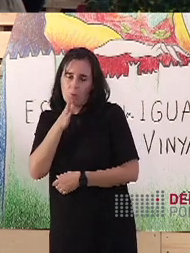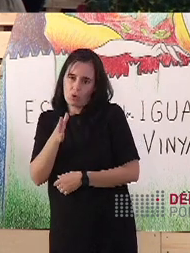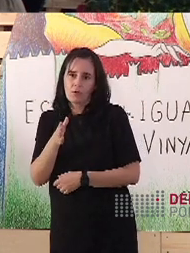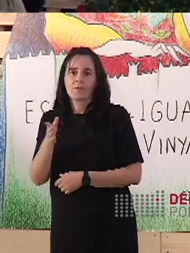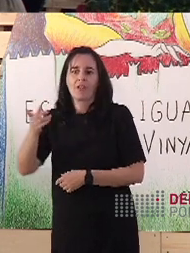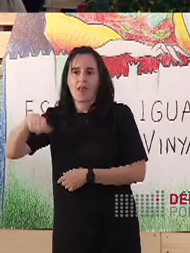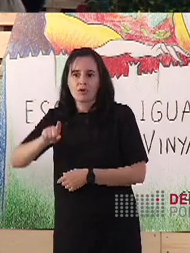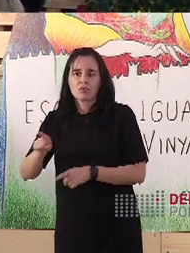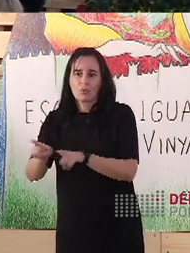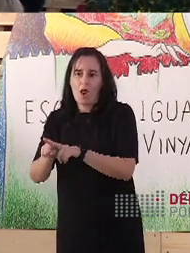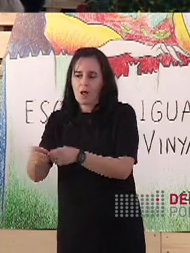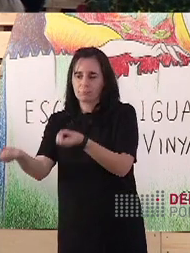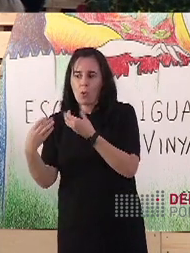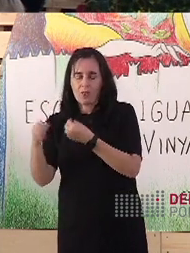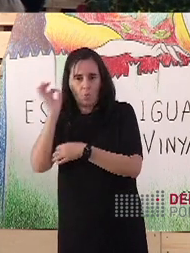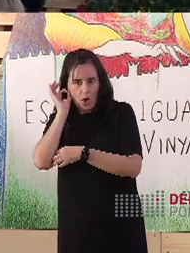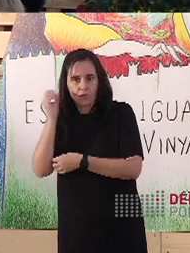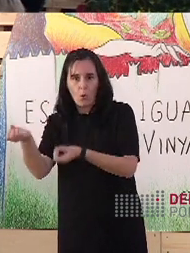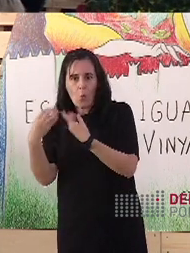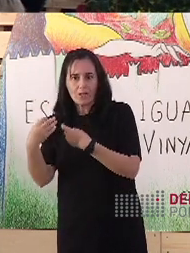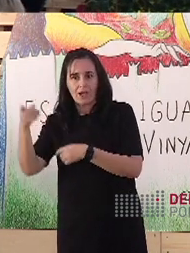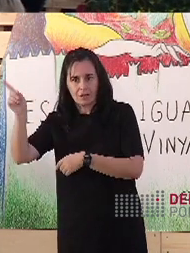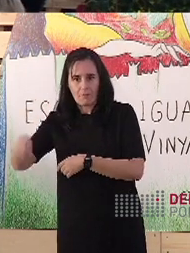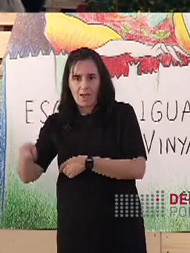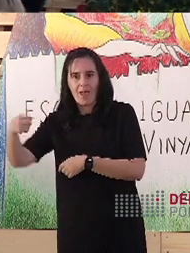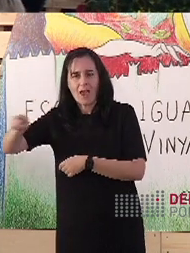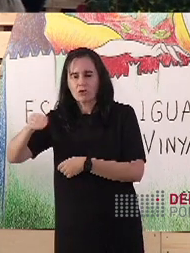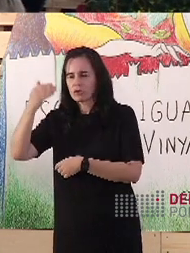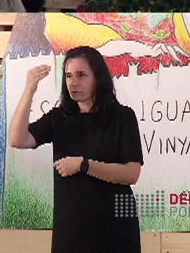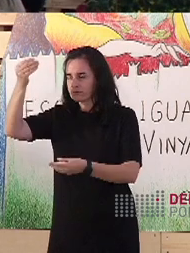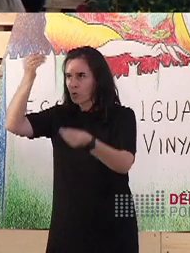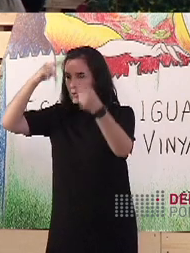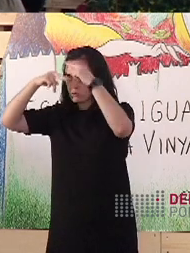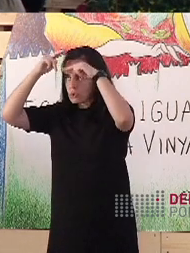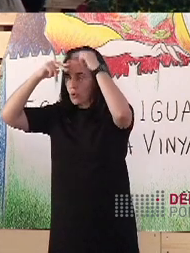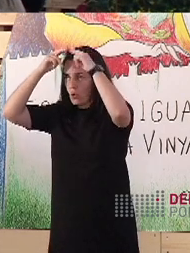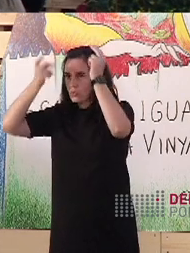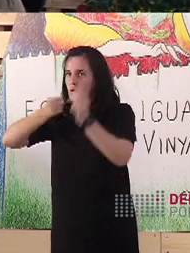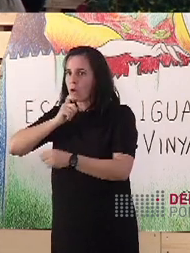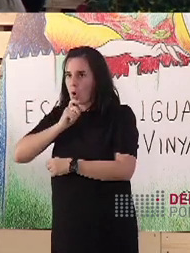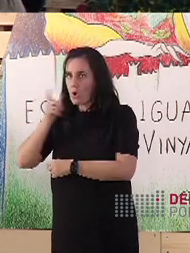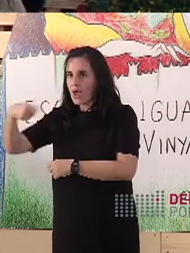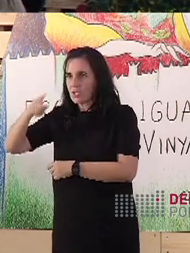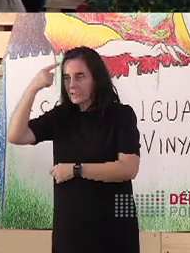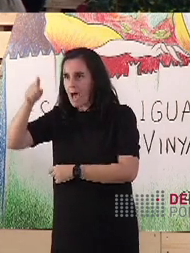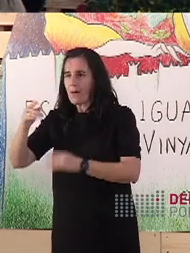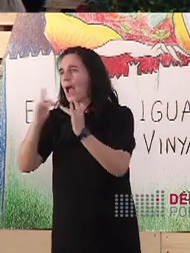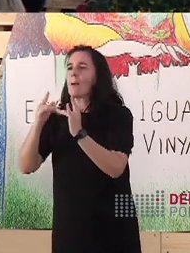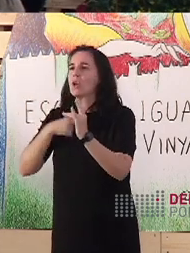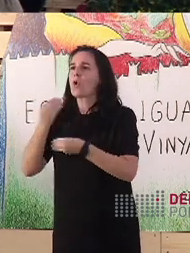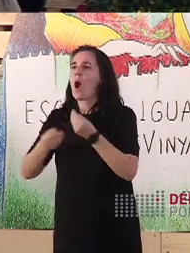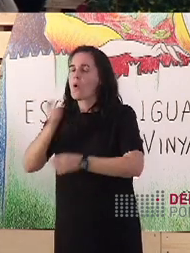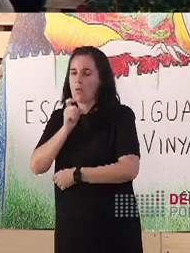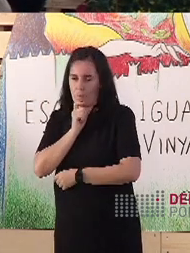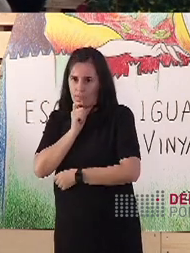el papel que ya nos están relatando nuestras jóvenes, que tienen muy integrada en su cabecita ya y saben perfectamente qué es lo que tienen que hacer en la cama y cuál es su papel de